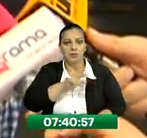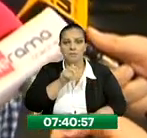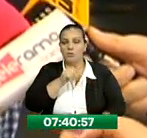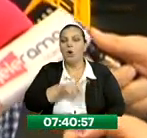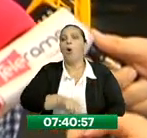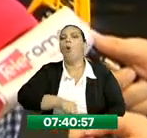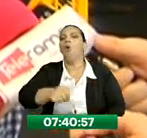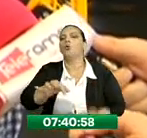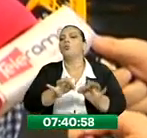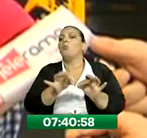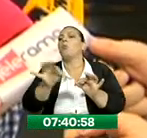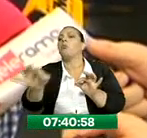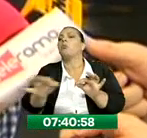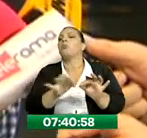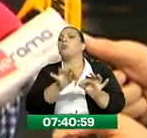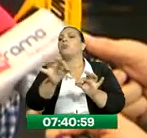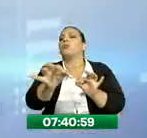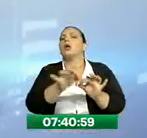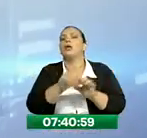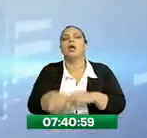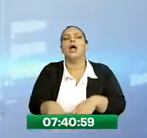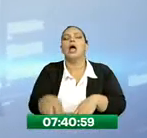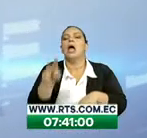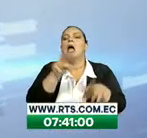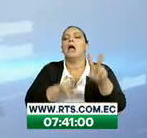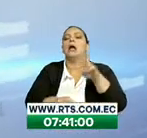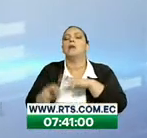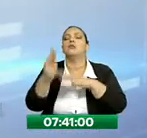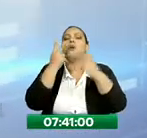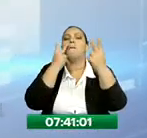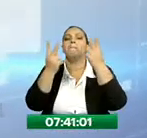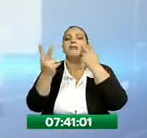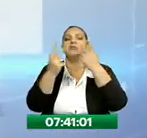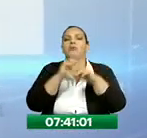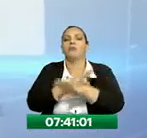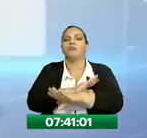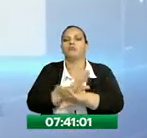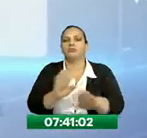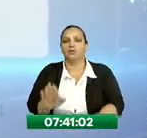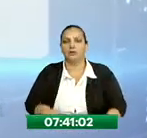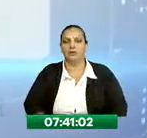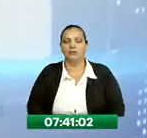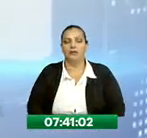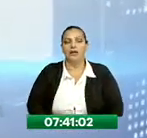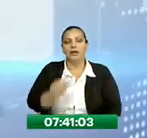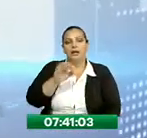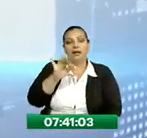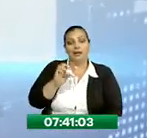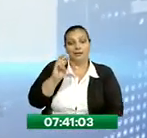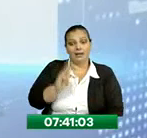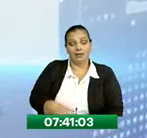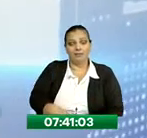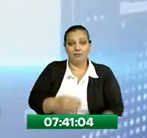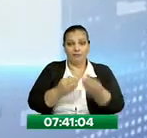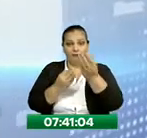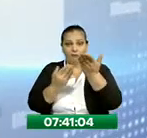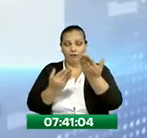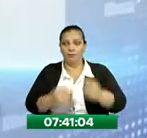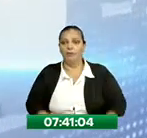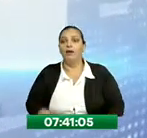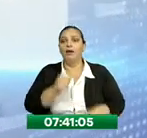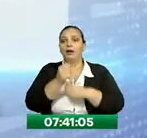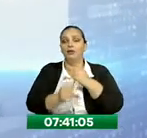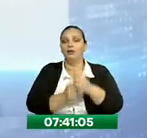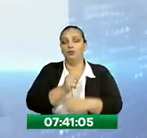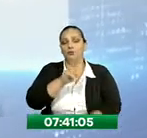eso pone en riesgo la vida de los ocupantes y de terceros. Según cifras de la Autoridad de Tránsito Municipal, aproximadamente 235